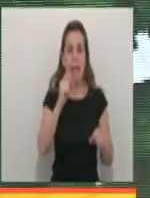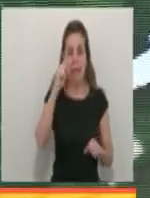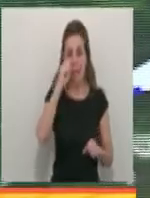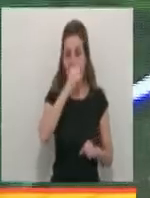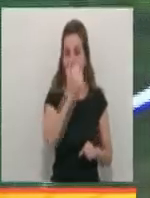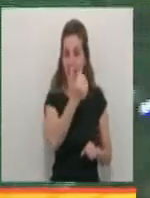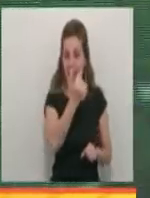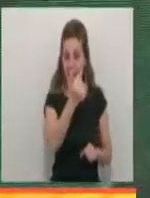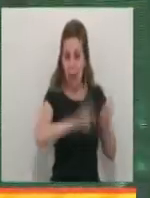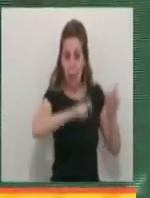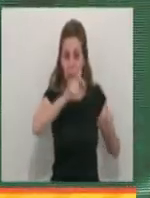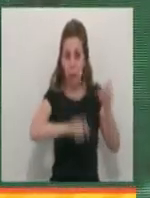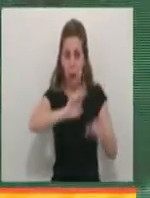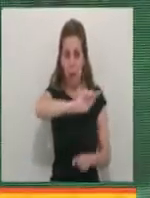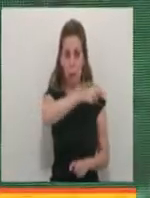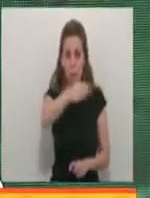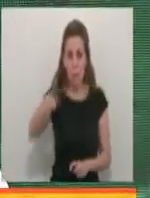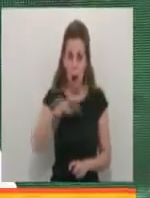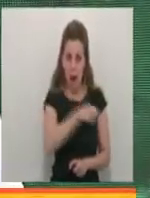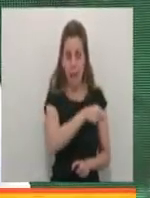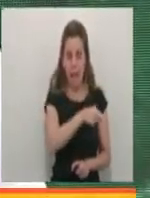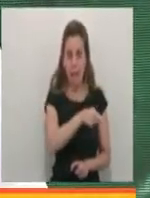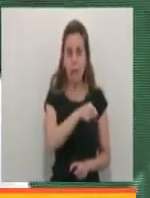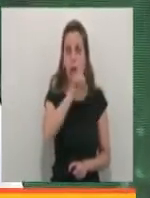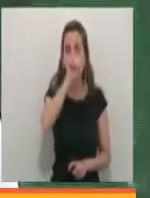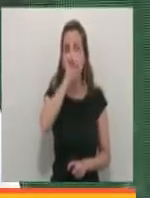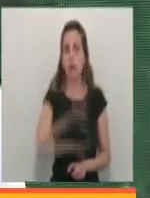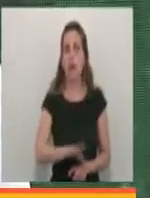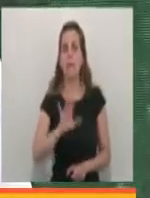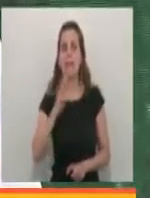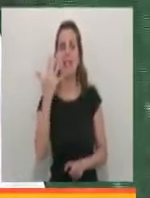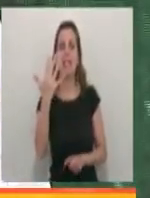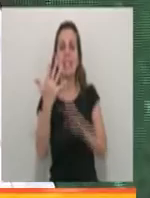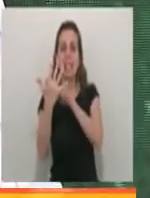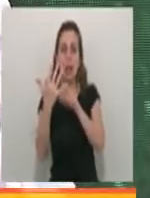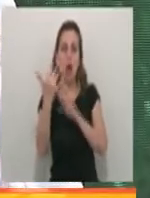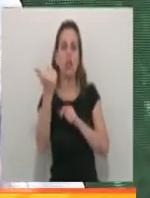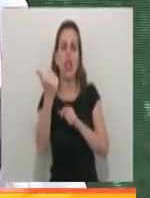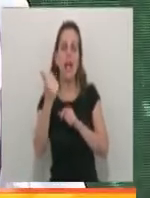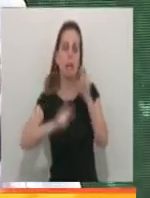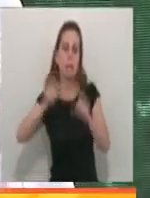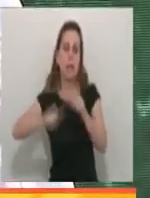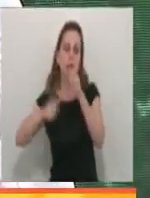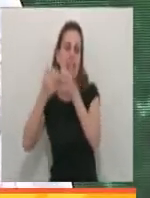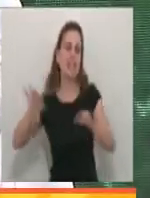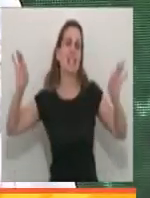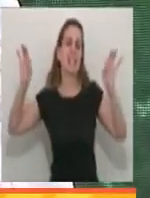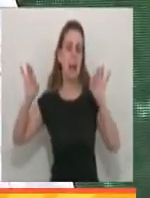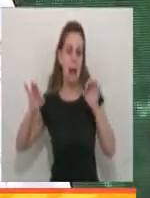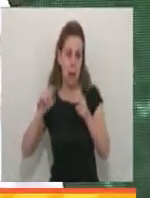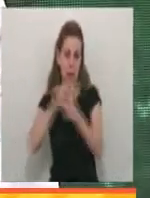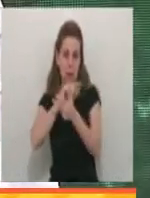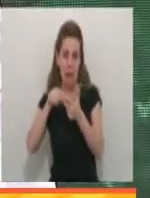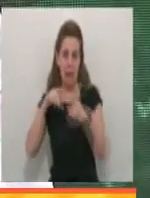5 sobrevivientes, 3 jugadores, un periodista y un asistente de vuelo. Las tareas de rescate por ahora están suspendidas producto de